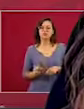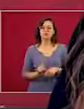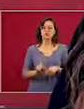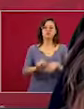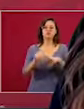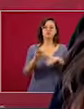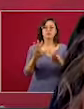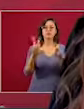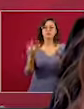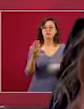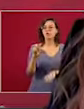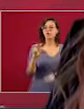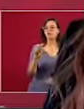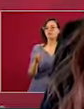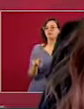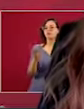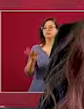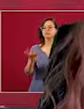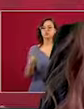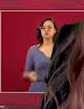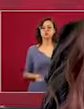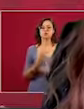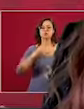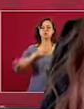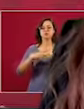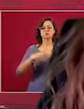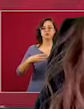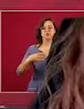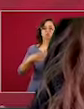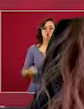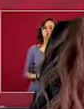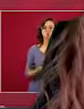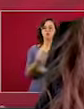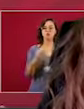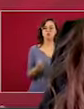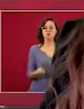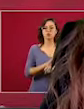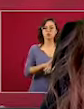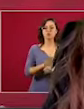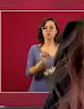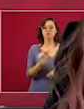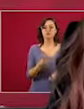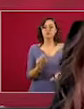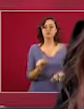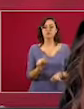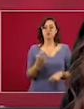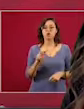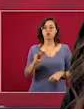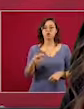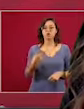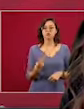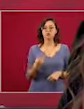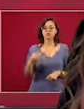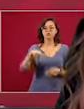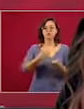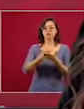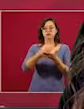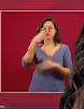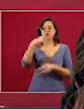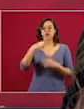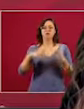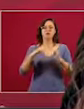349 mil contagios acumulados y supera las 39 mil muertes por coronavirus.